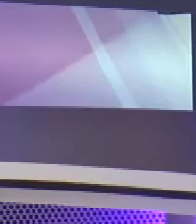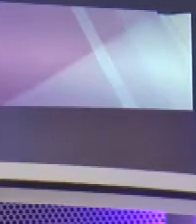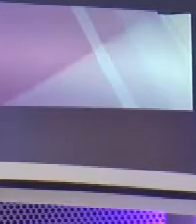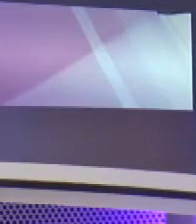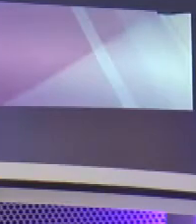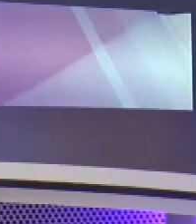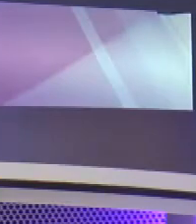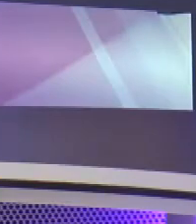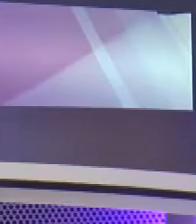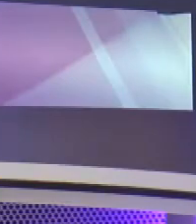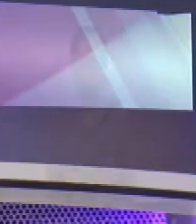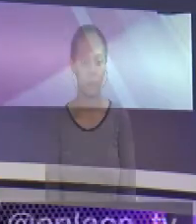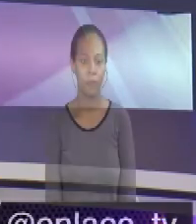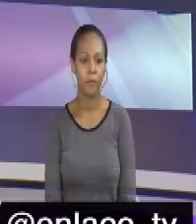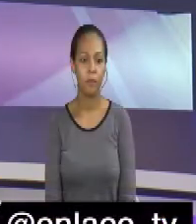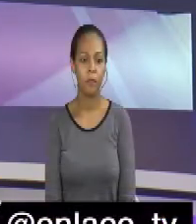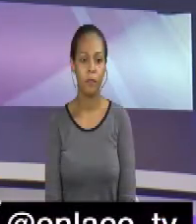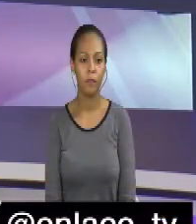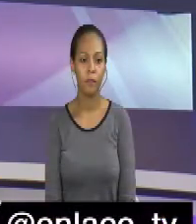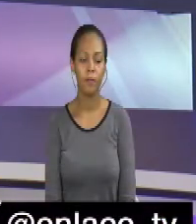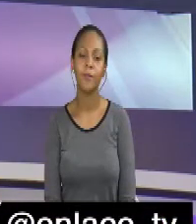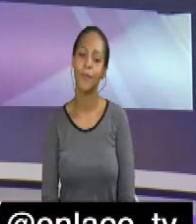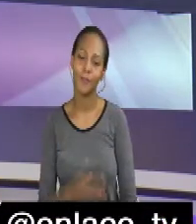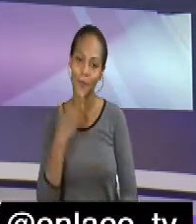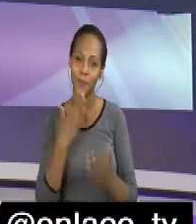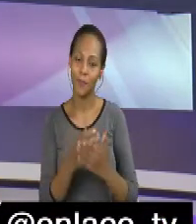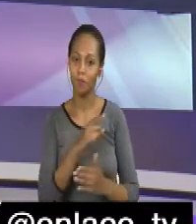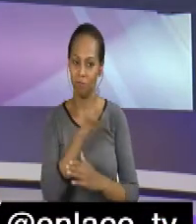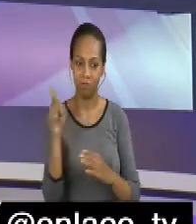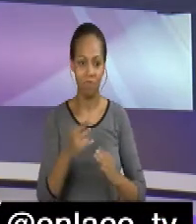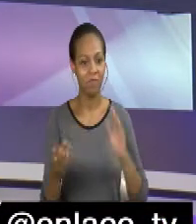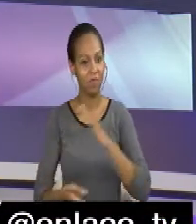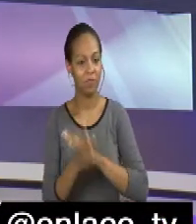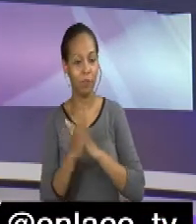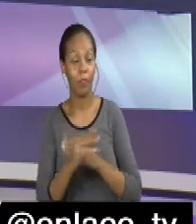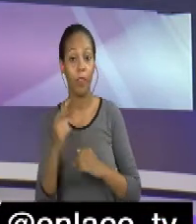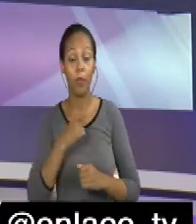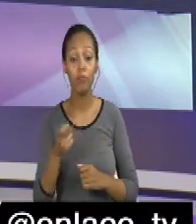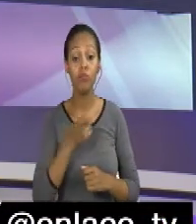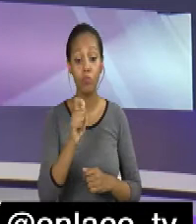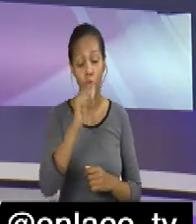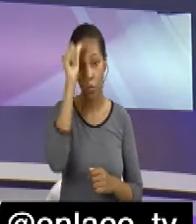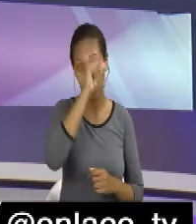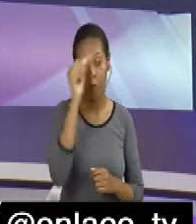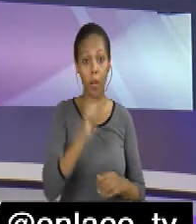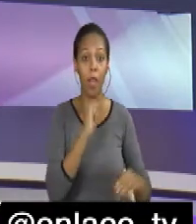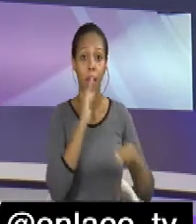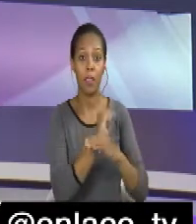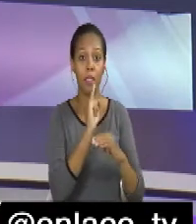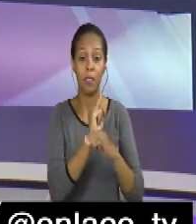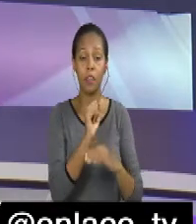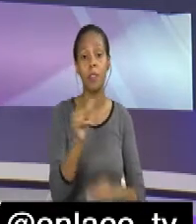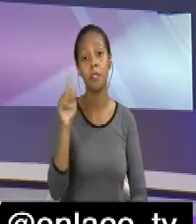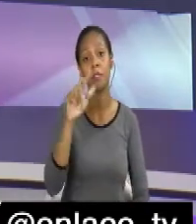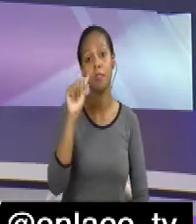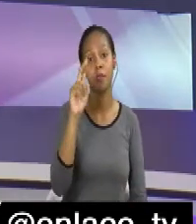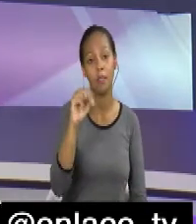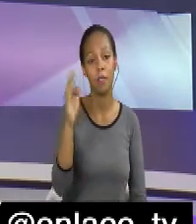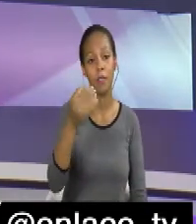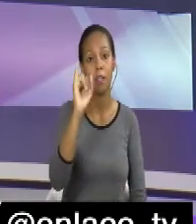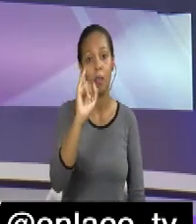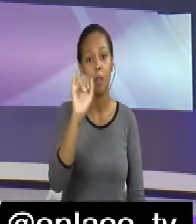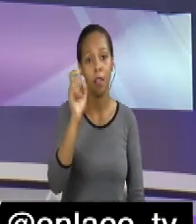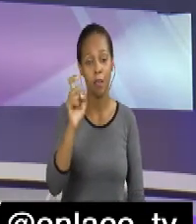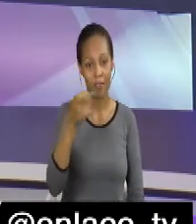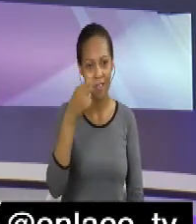Gracias por continuar con nosotros. Para el próximo domingo, la parroquia San Ignacio de Loyola realizará un bingo bazar con el propósito de recaudar fondos para el mejoramiento de